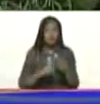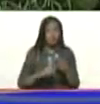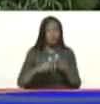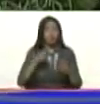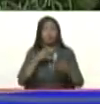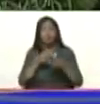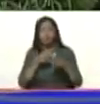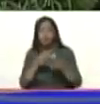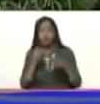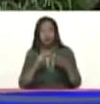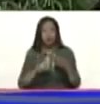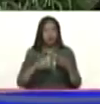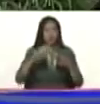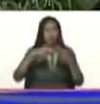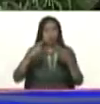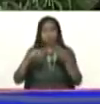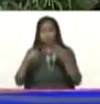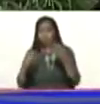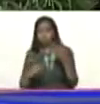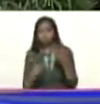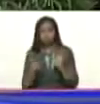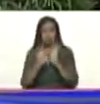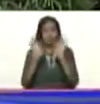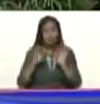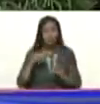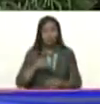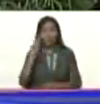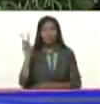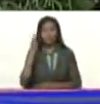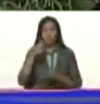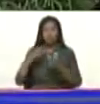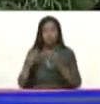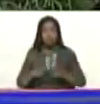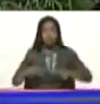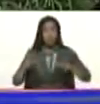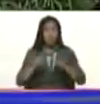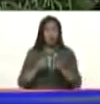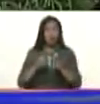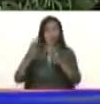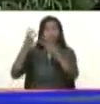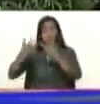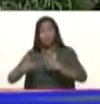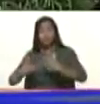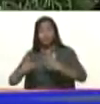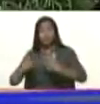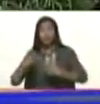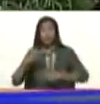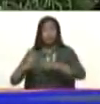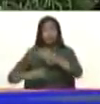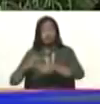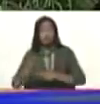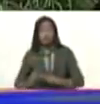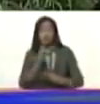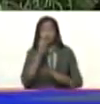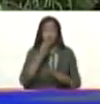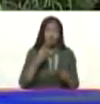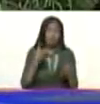del carbón, del níquel, en distintos campos industriales, de la producción de alimentos,